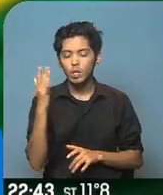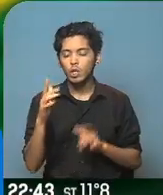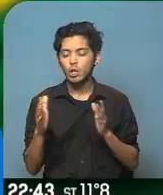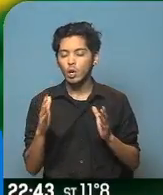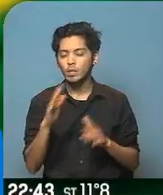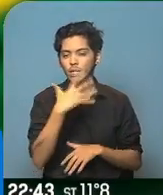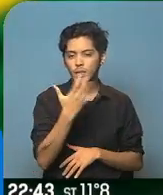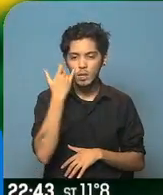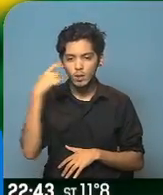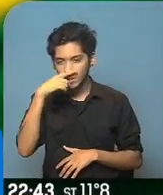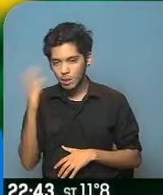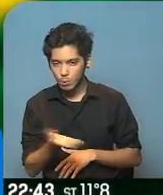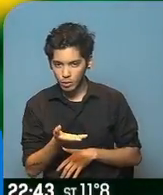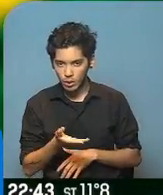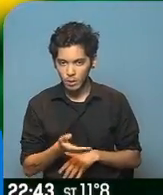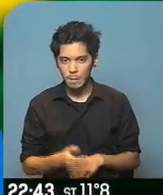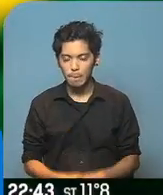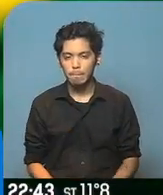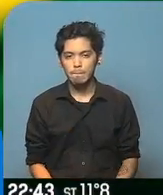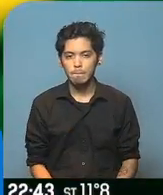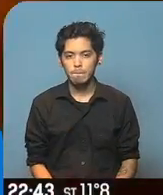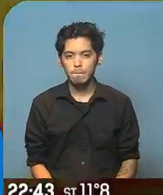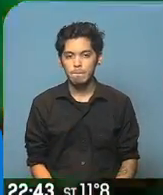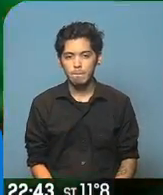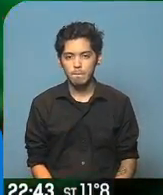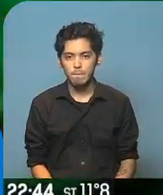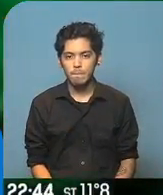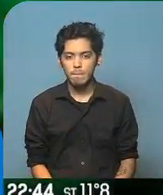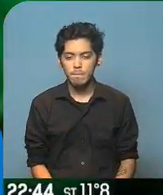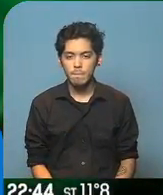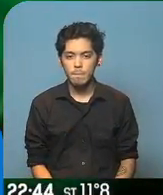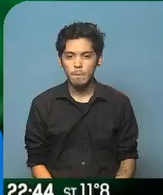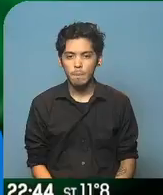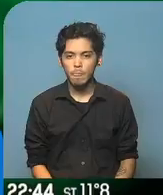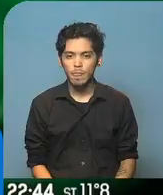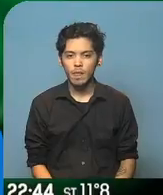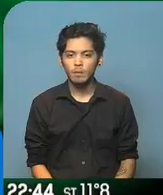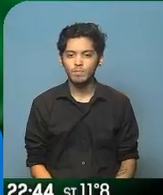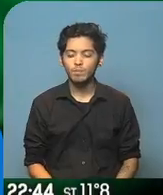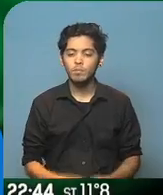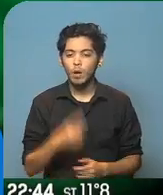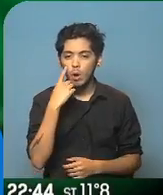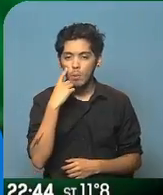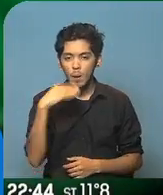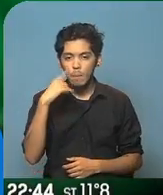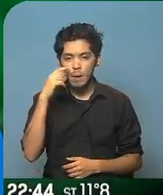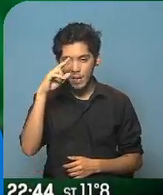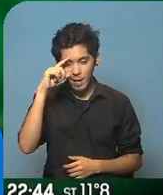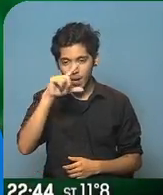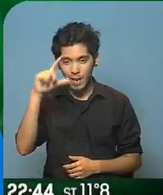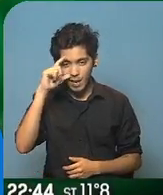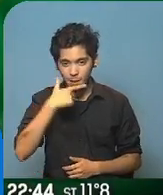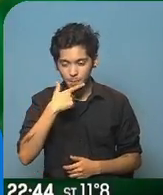el 5 y el 7% de posibles sufragios. El ministro de Hacienda, Enrique Meireles, postulante